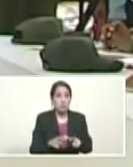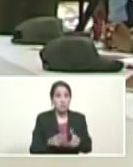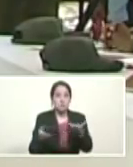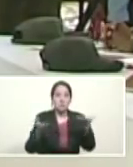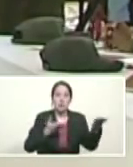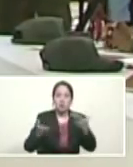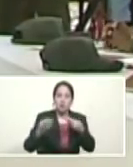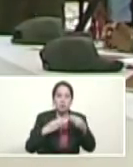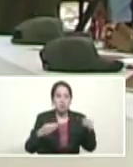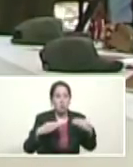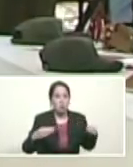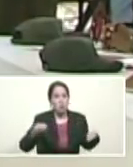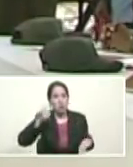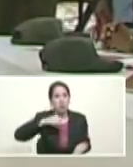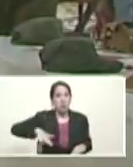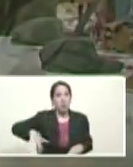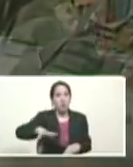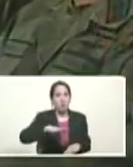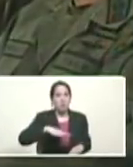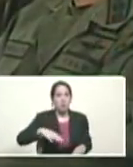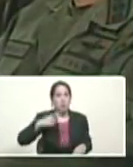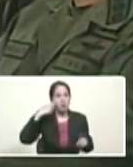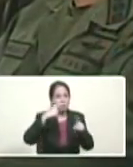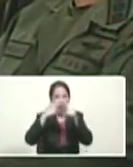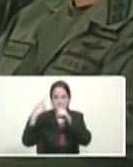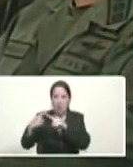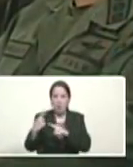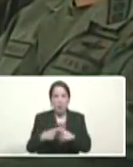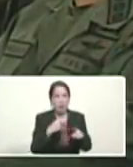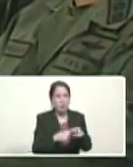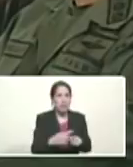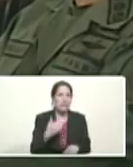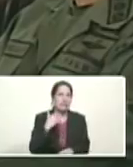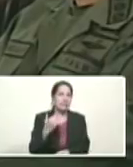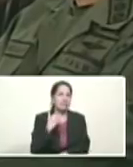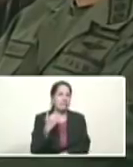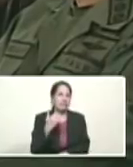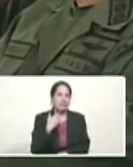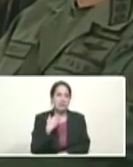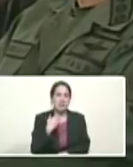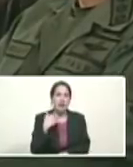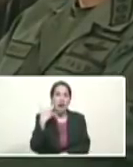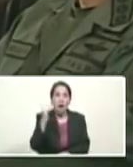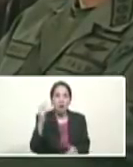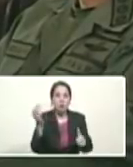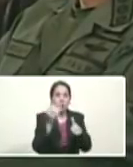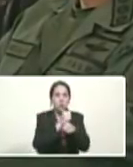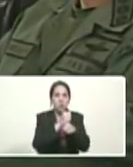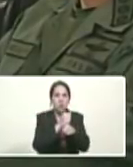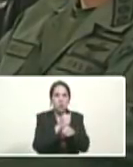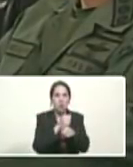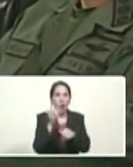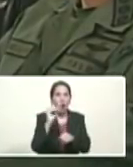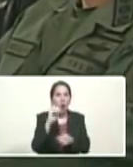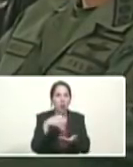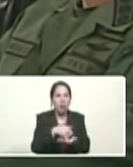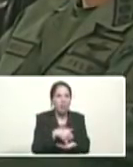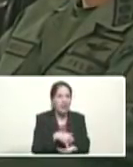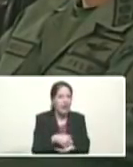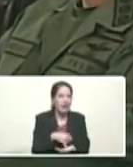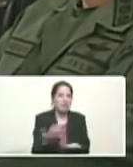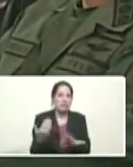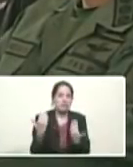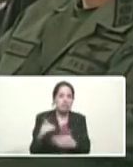públicos del pueblo y puedan detectar todas las irregularidades o deficiencias que se presenten